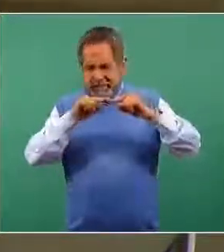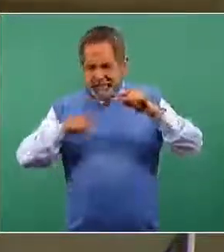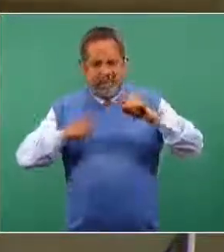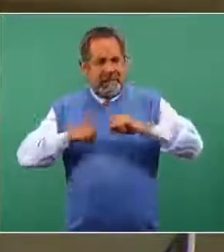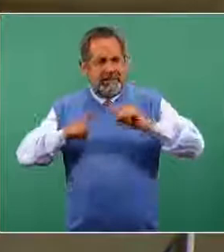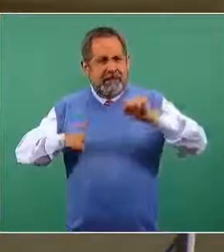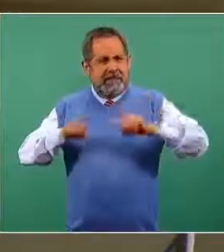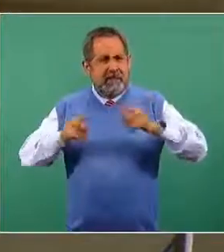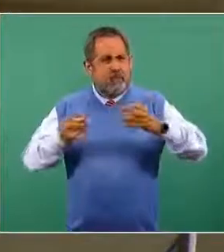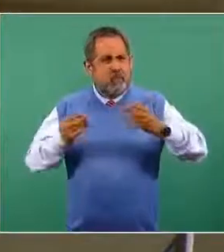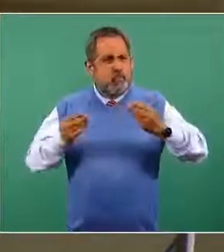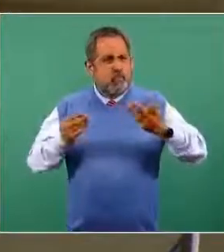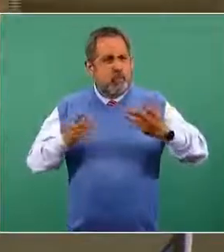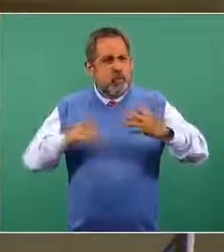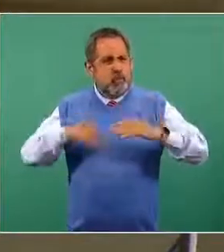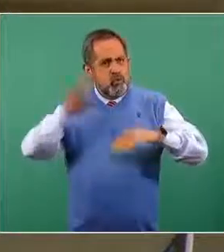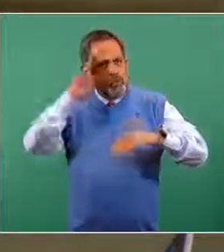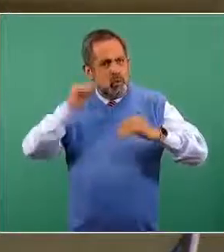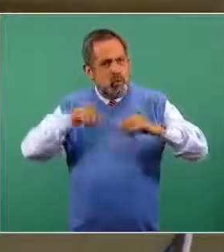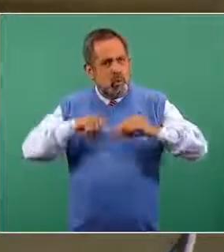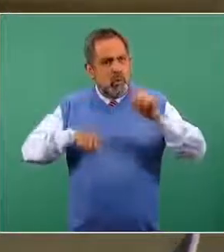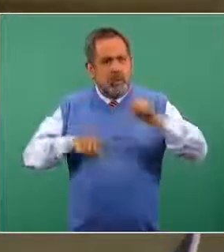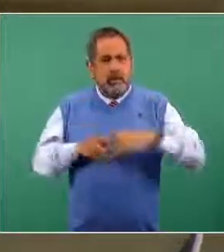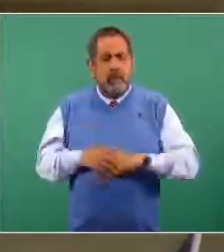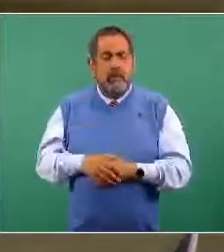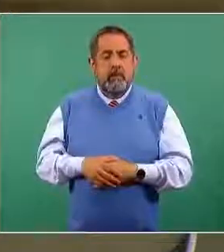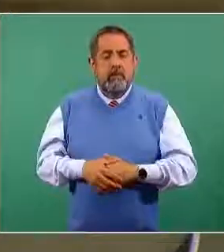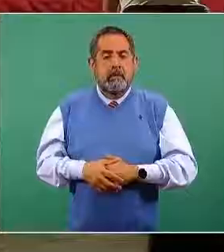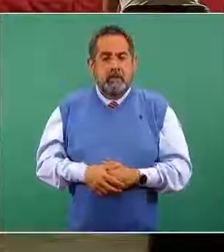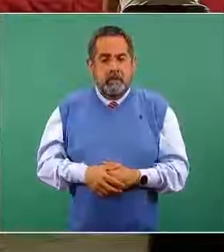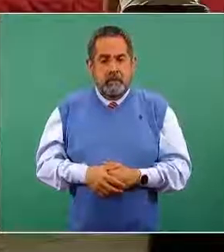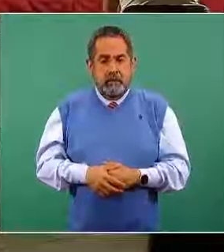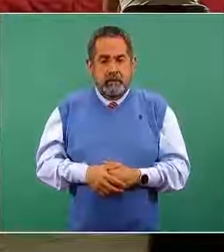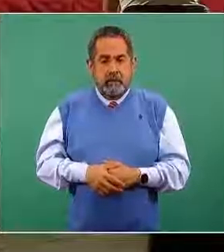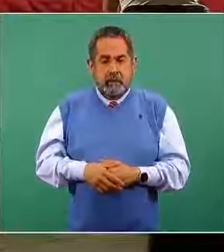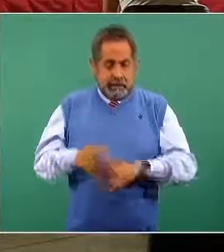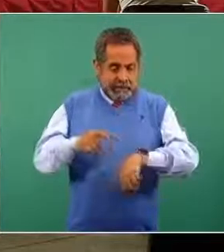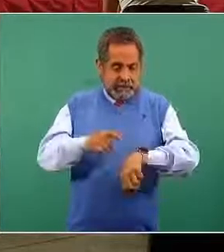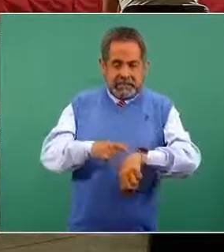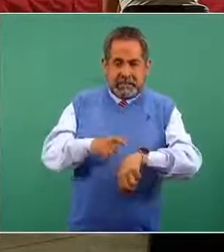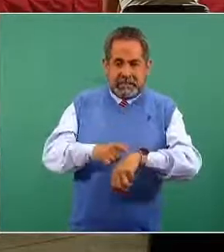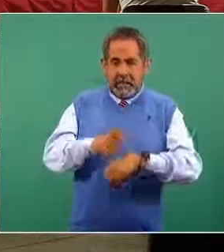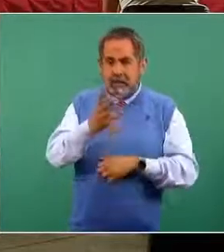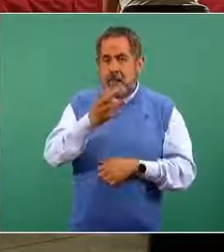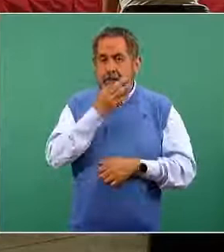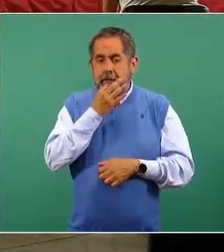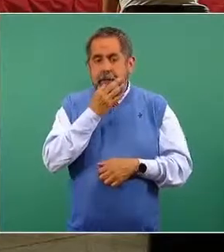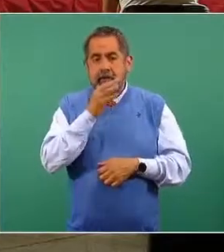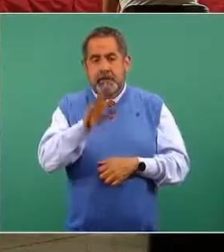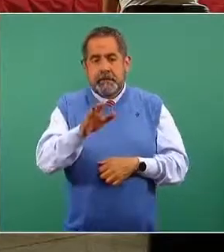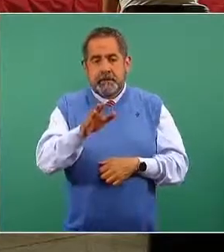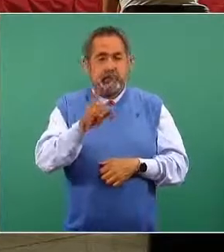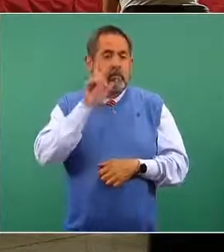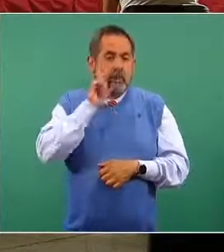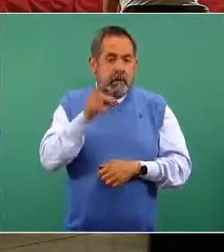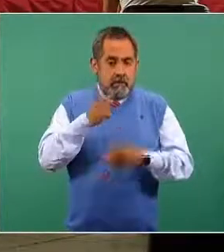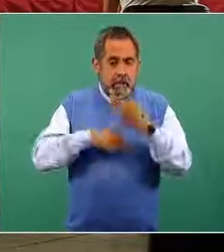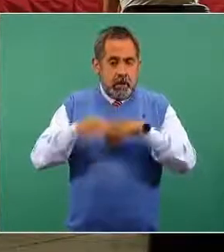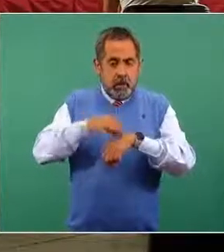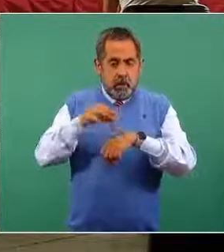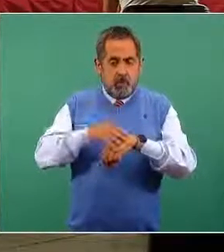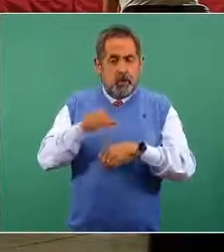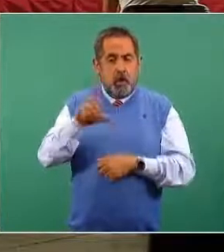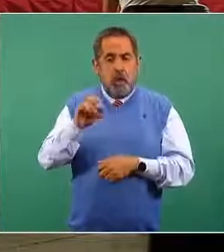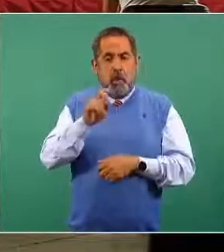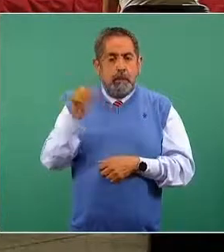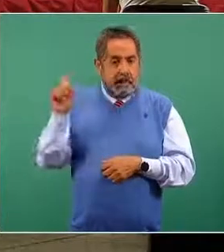que sea tan mayor la cifra del índice de exceso de mortalidad? Dado que nos queda solo un minuto, Exacto. mañana viene el doctor López